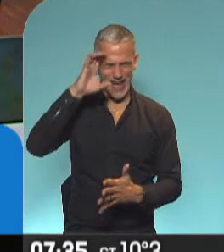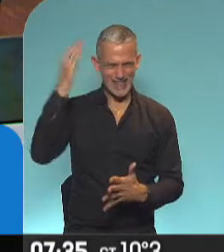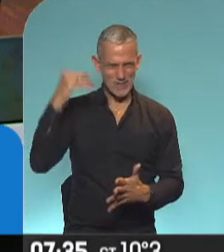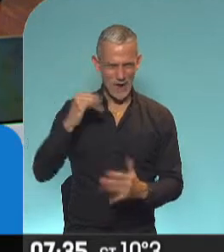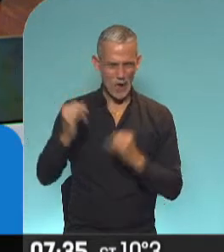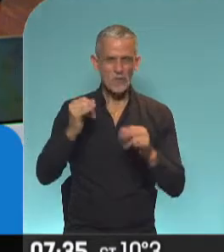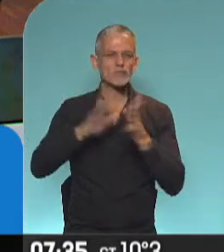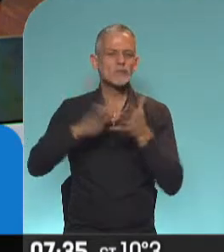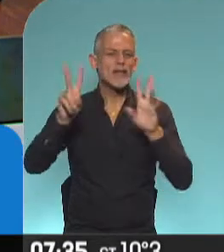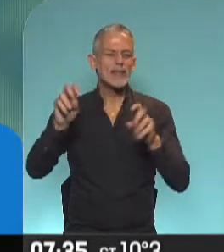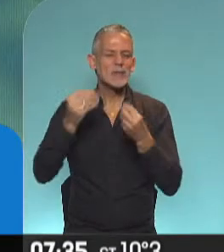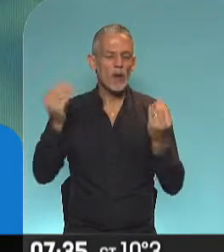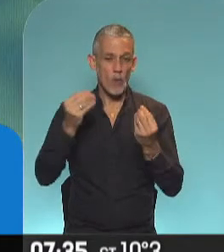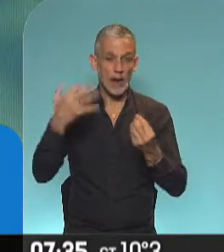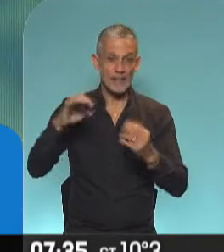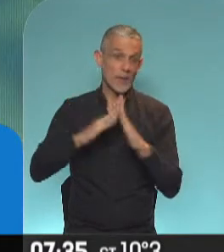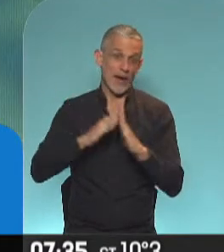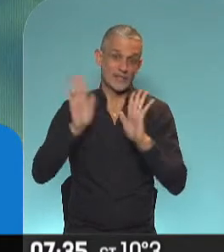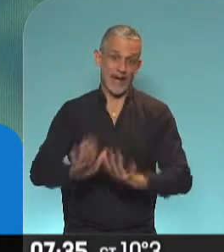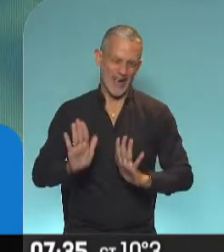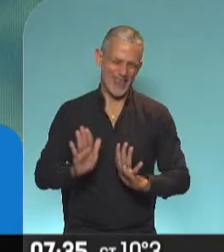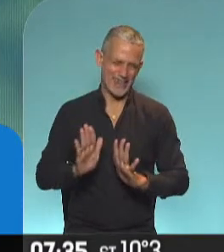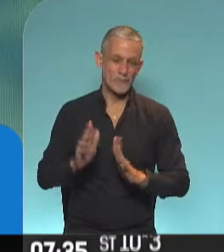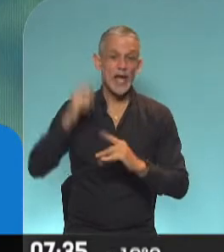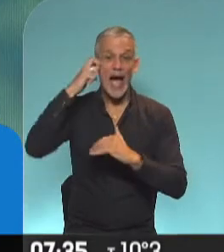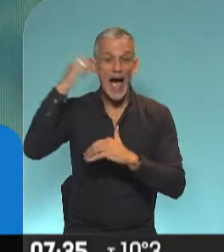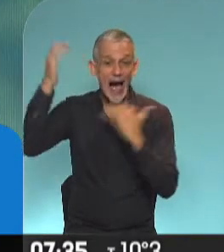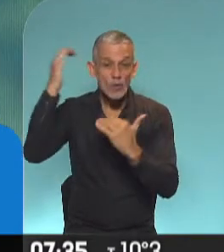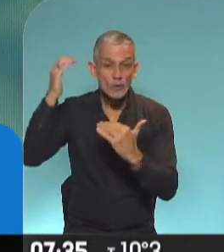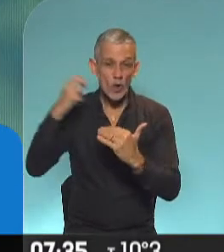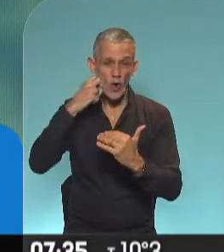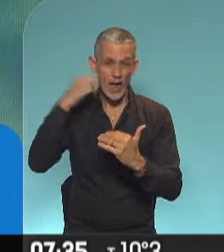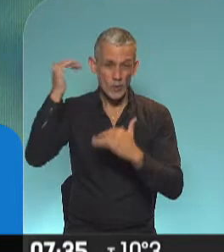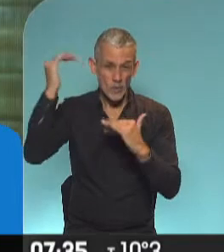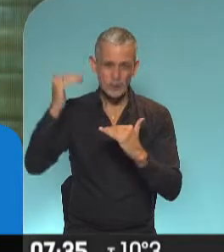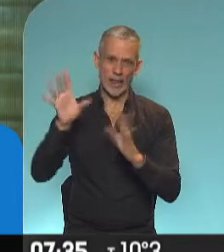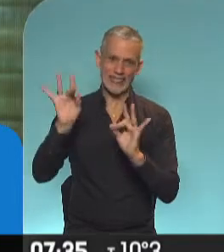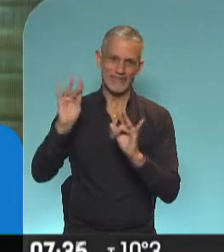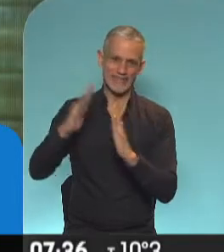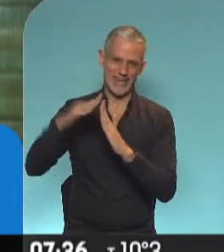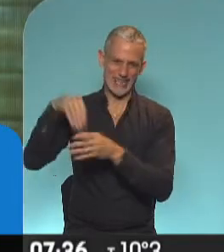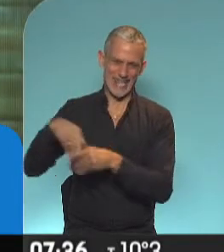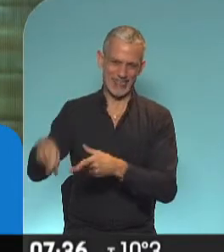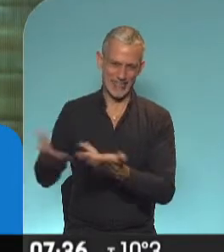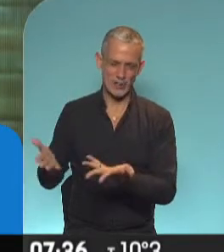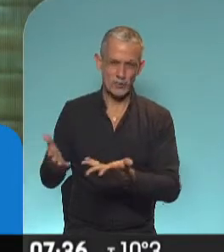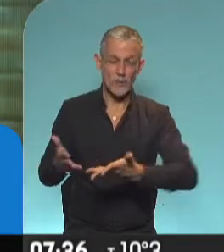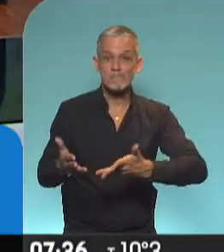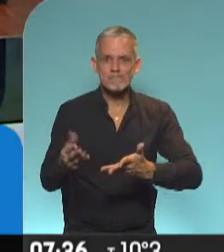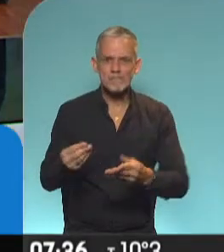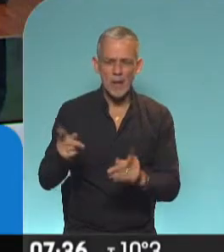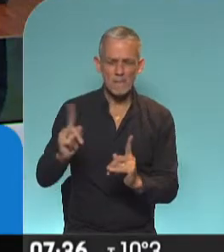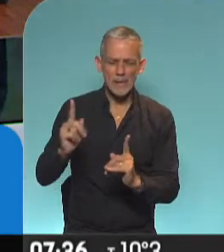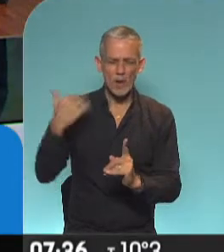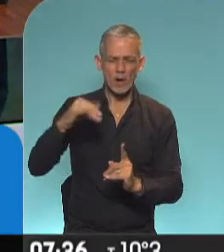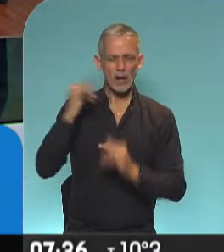recién el tema de que, bueno, hay que quedarse adentro de casa? Un adulto mayor es complicado, nadie lo niega. Ahora, tal vez, en función de lo que vos